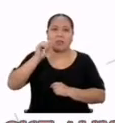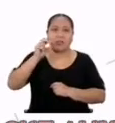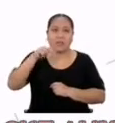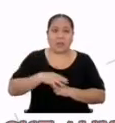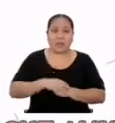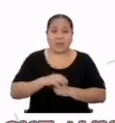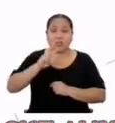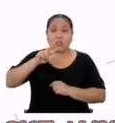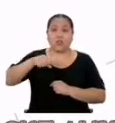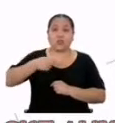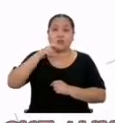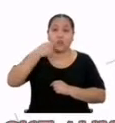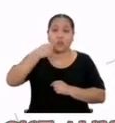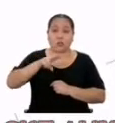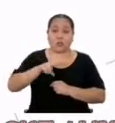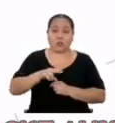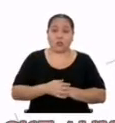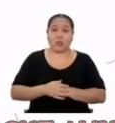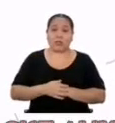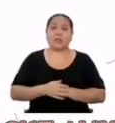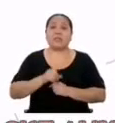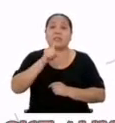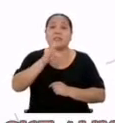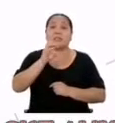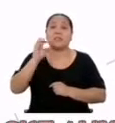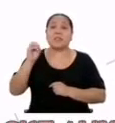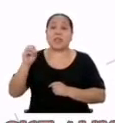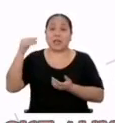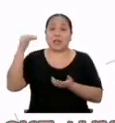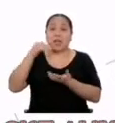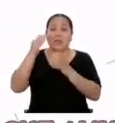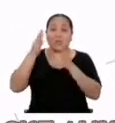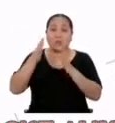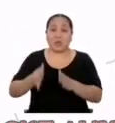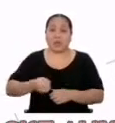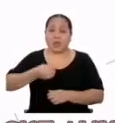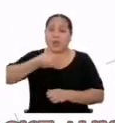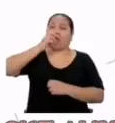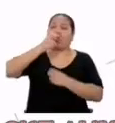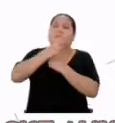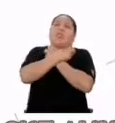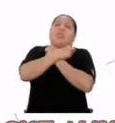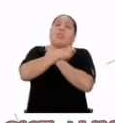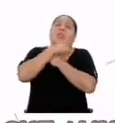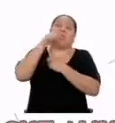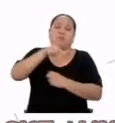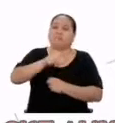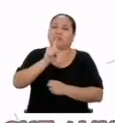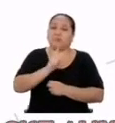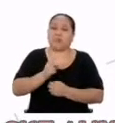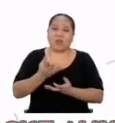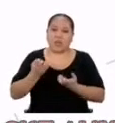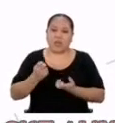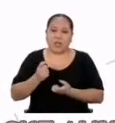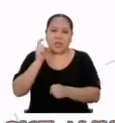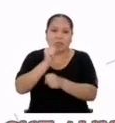provincia de Takhar fueron envenenadas por fanáticos hostiles a la educación femenina. En Mali,